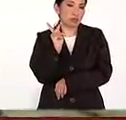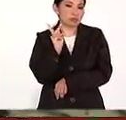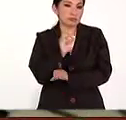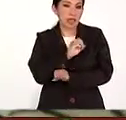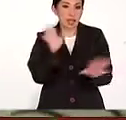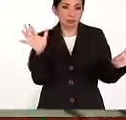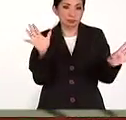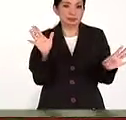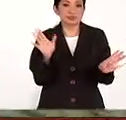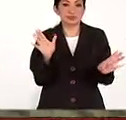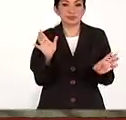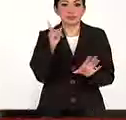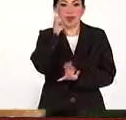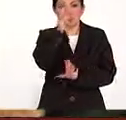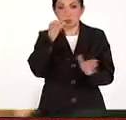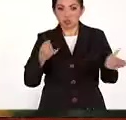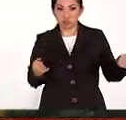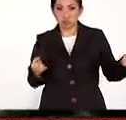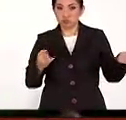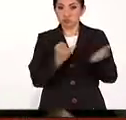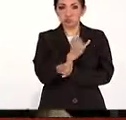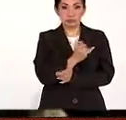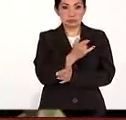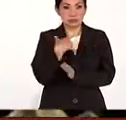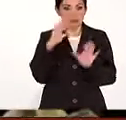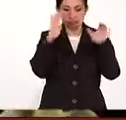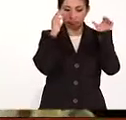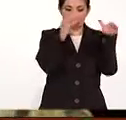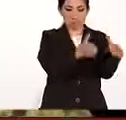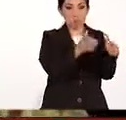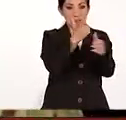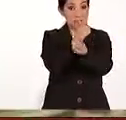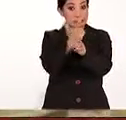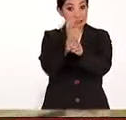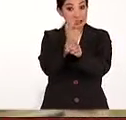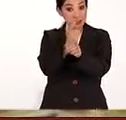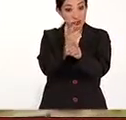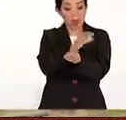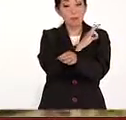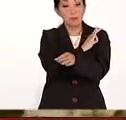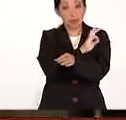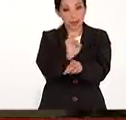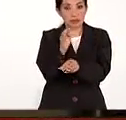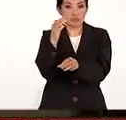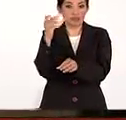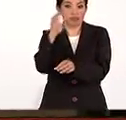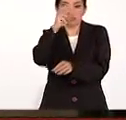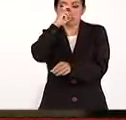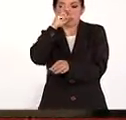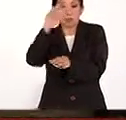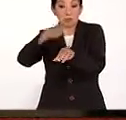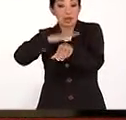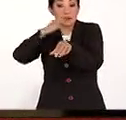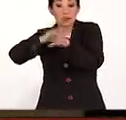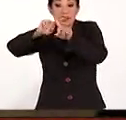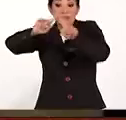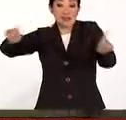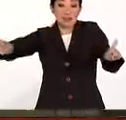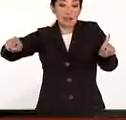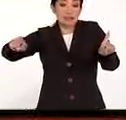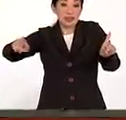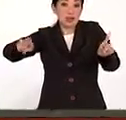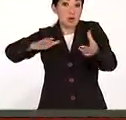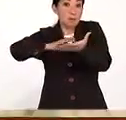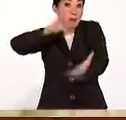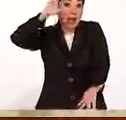por ejemplo una determinada especialidad a nivel licenciatura puede tener una exigencia del promedio muy diferente y